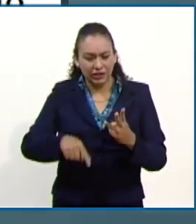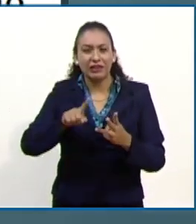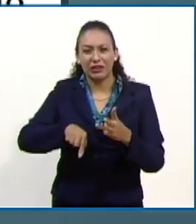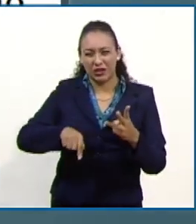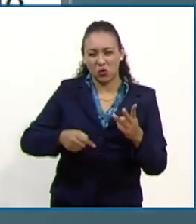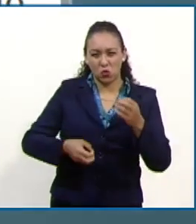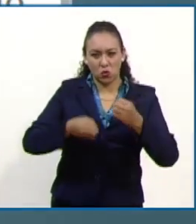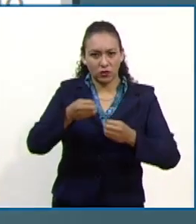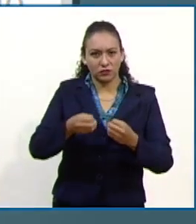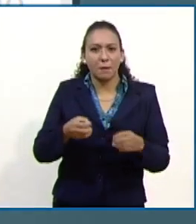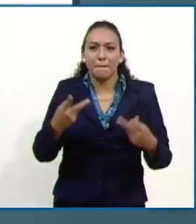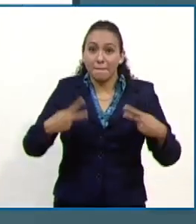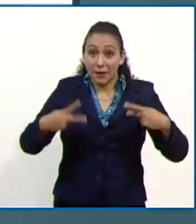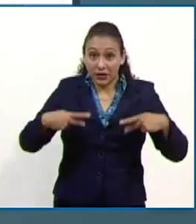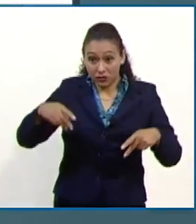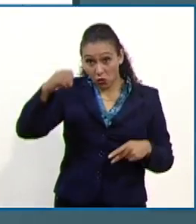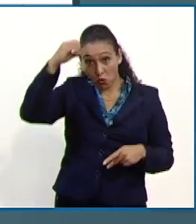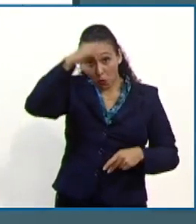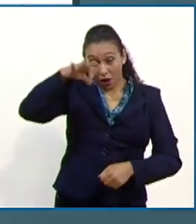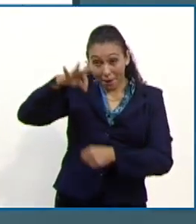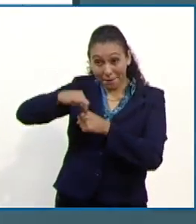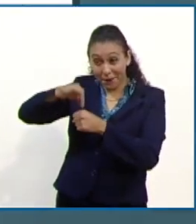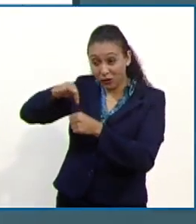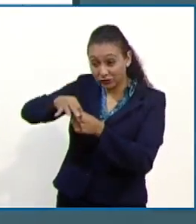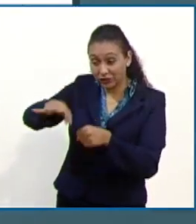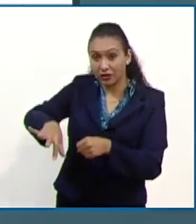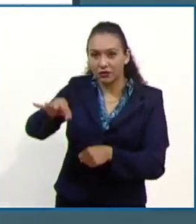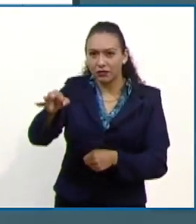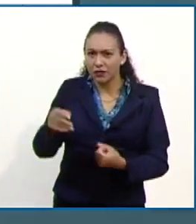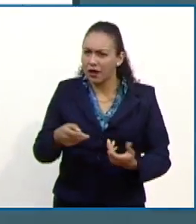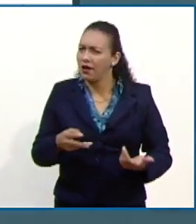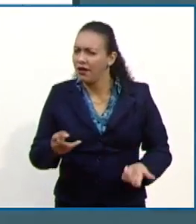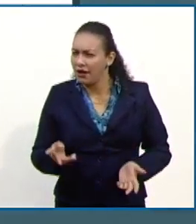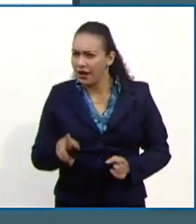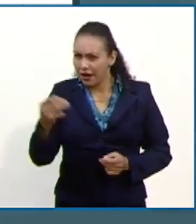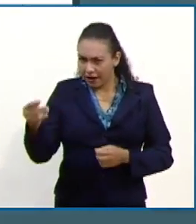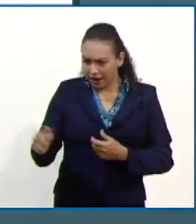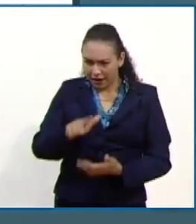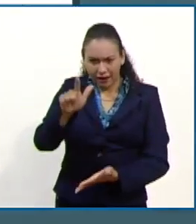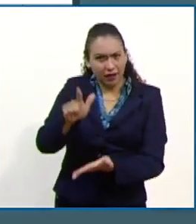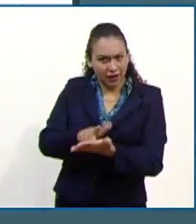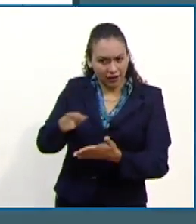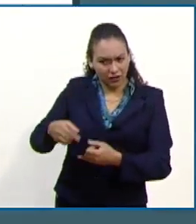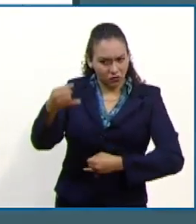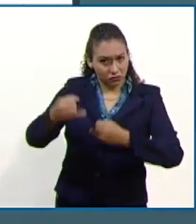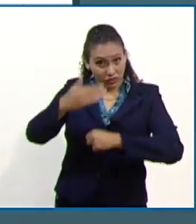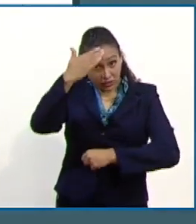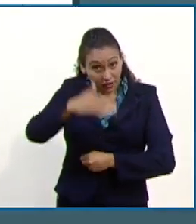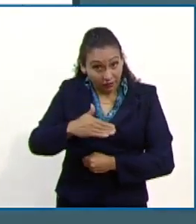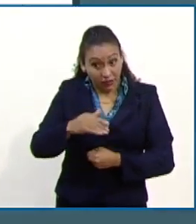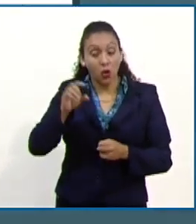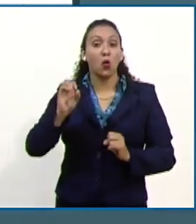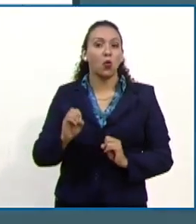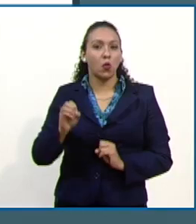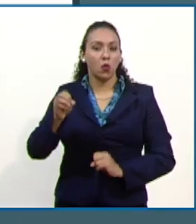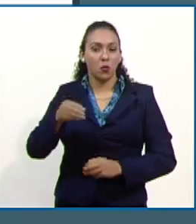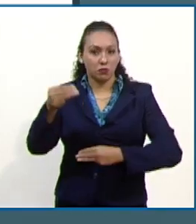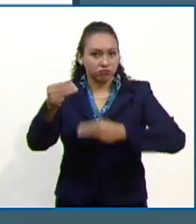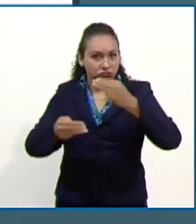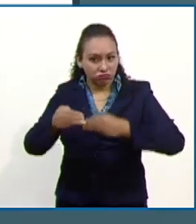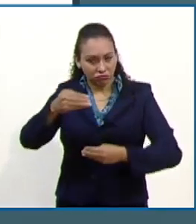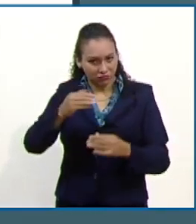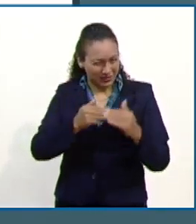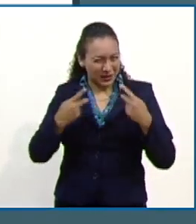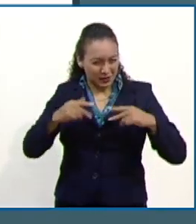voluntad popular se pretenda desconocer el orden jurídico, por lo que exhortó a las autoridades a respetar la independencia del Poder Judicial